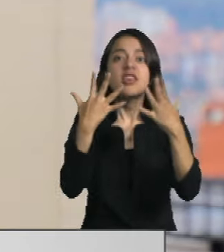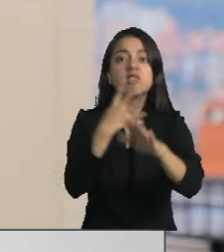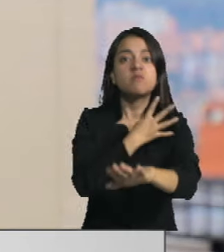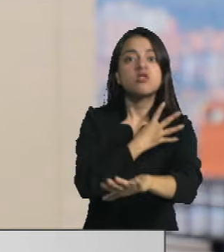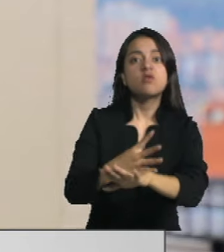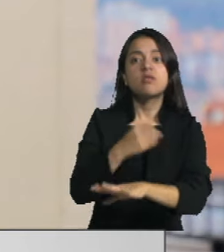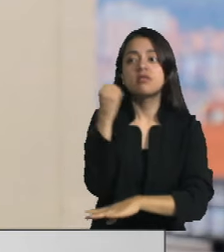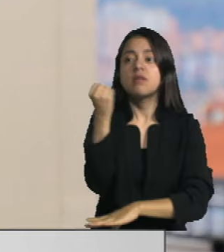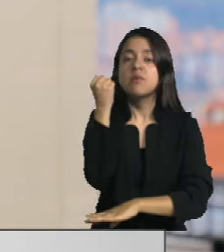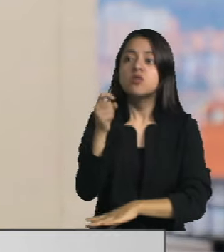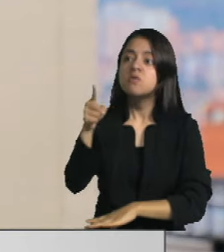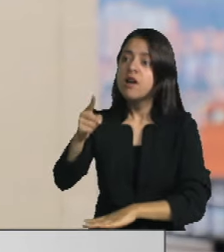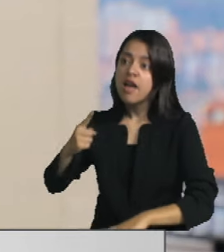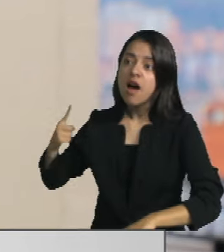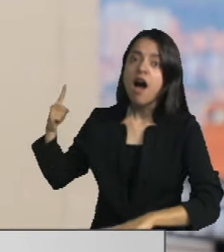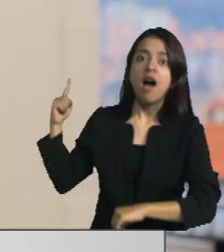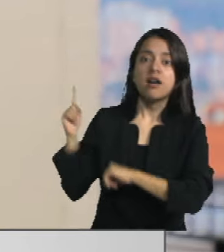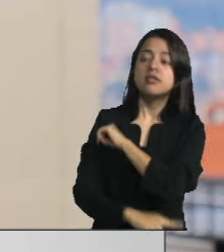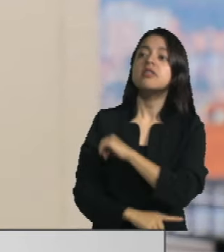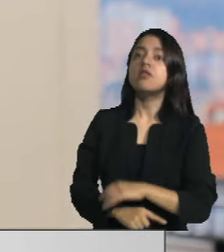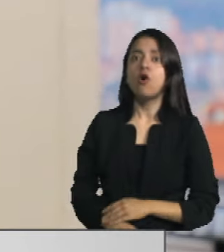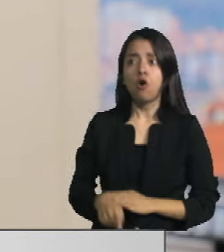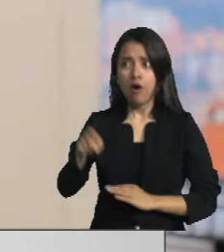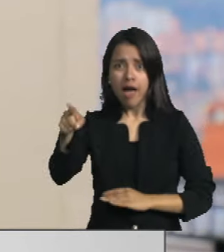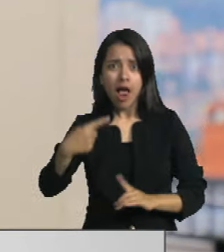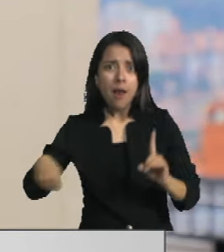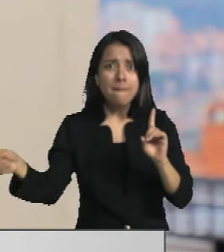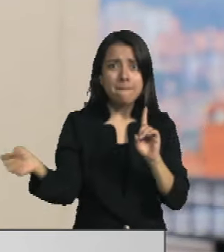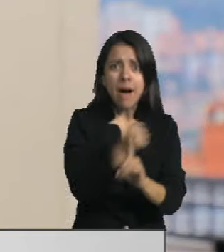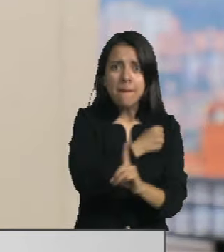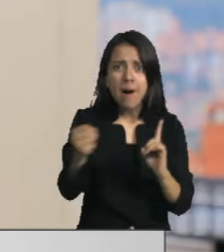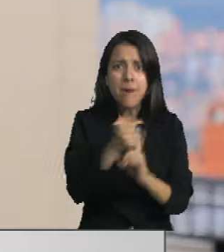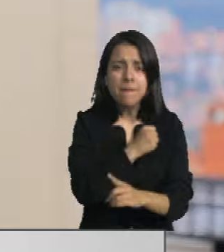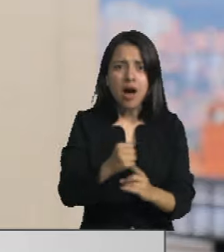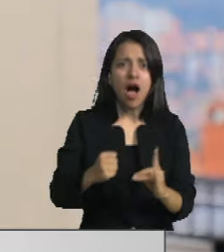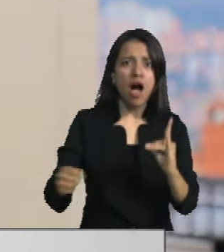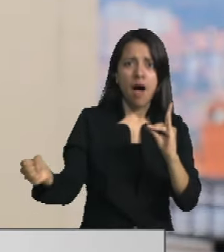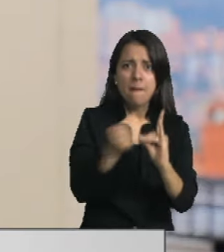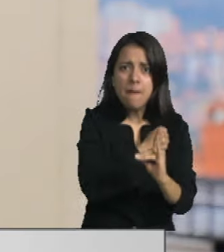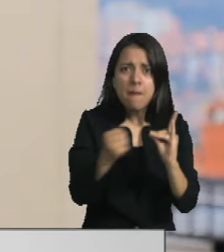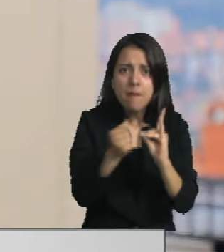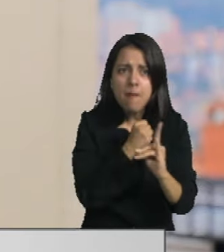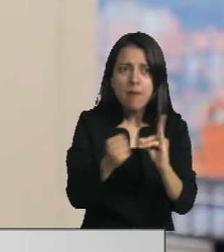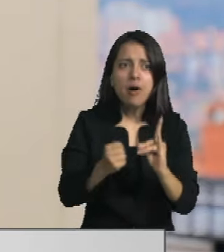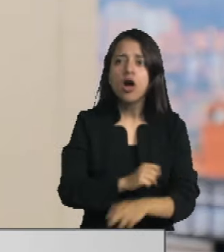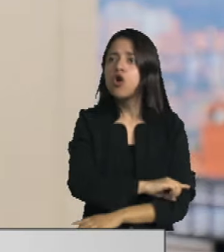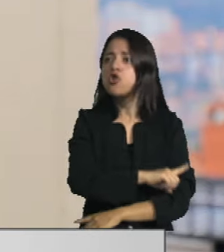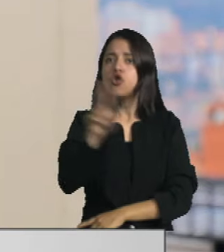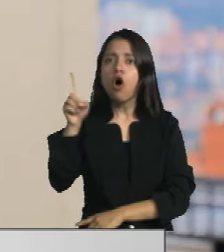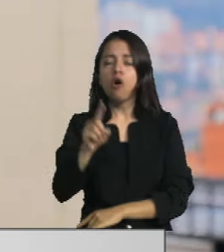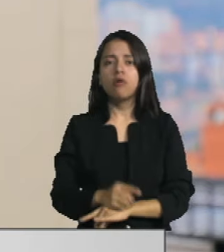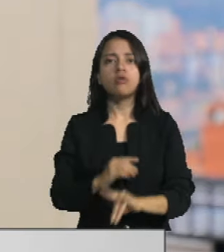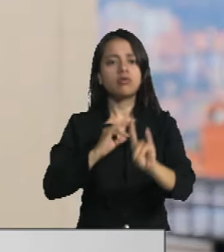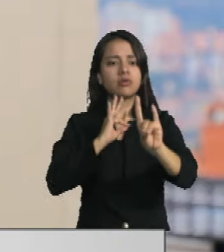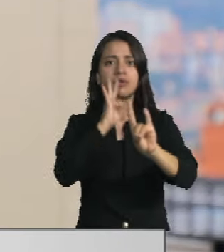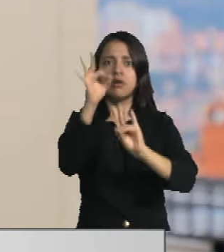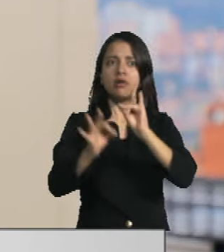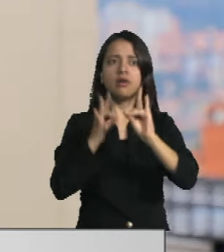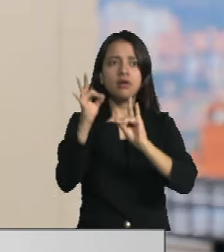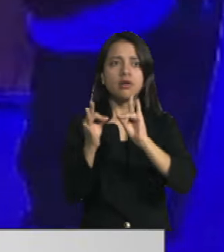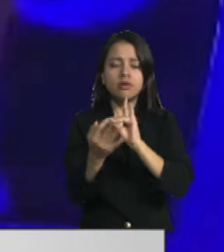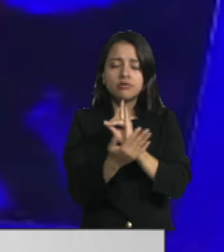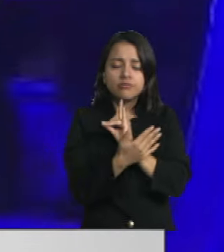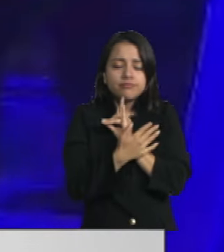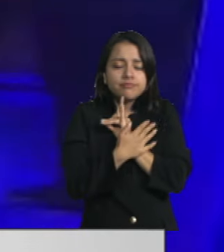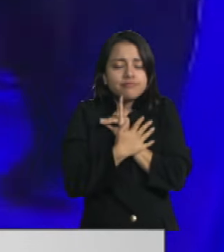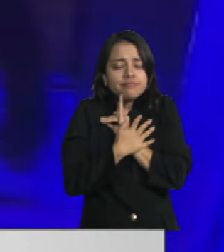pesos para que no le pegue a las mascotas. Es un llamado a la responsabilidad en la tenencia de las mascotas. Hay que darles amor, hay que darles